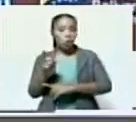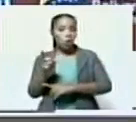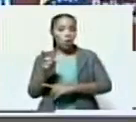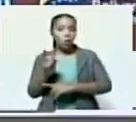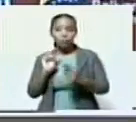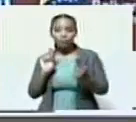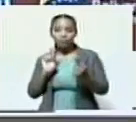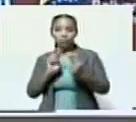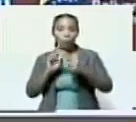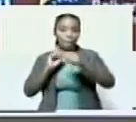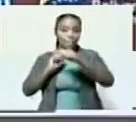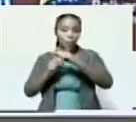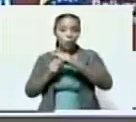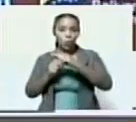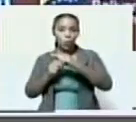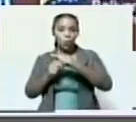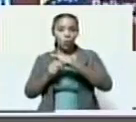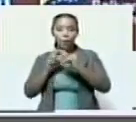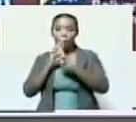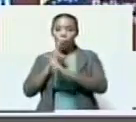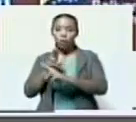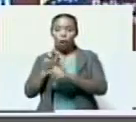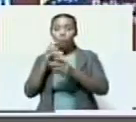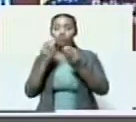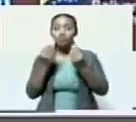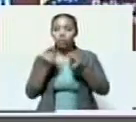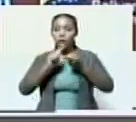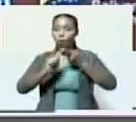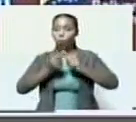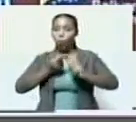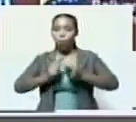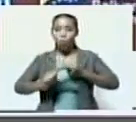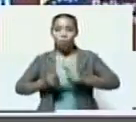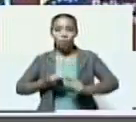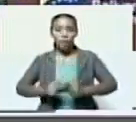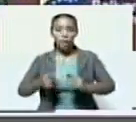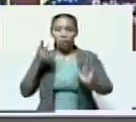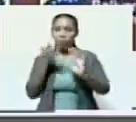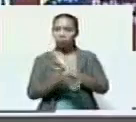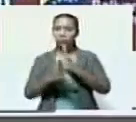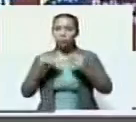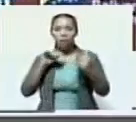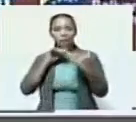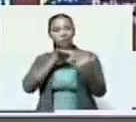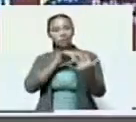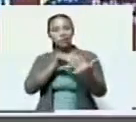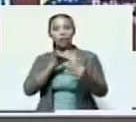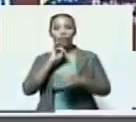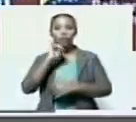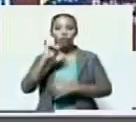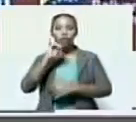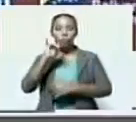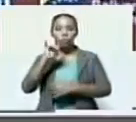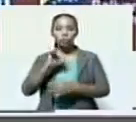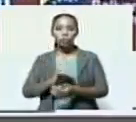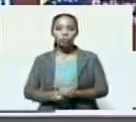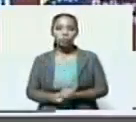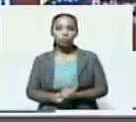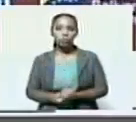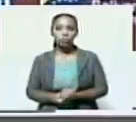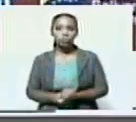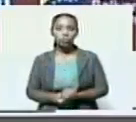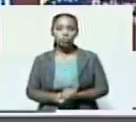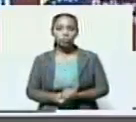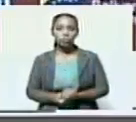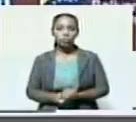conseguimos contestación a muchas cosas, sobre todo a la guerra de información de